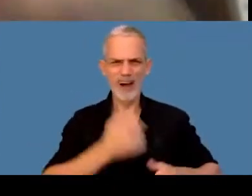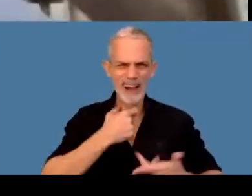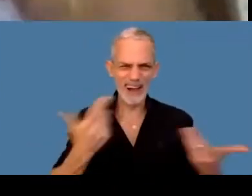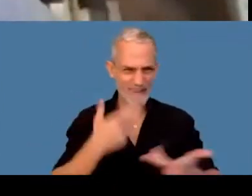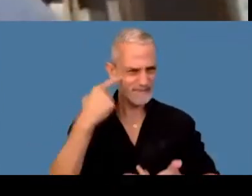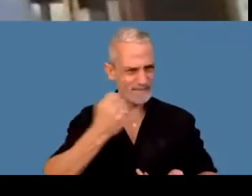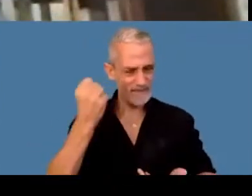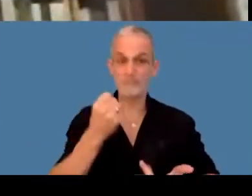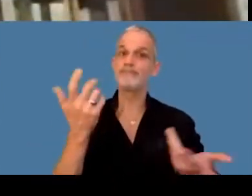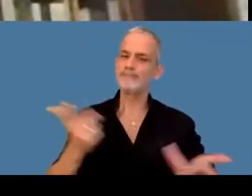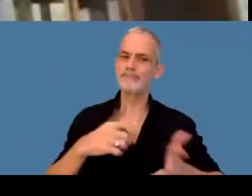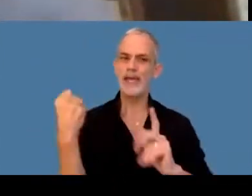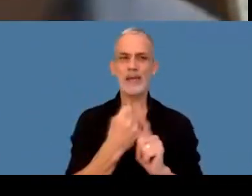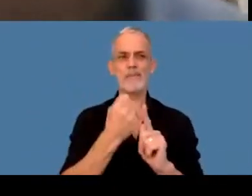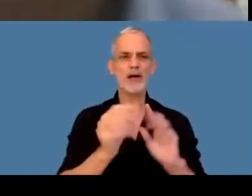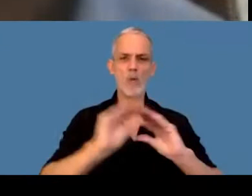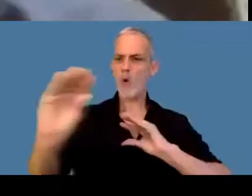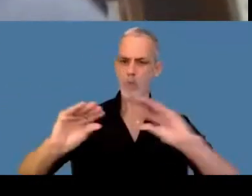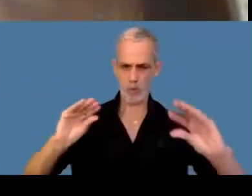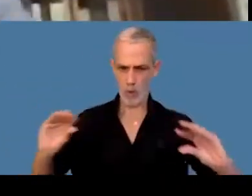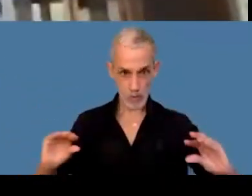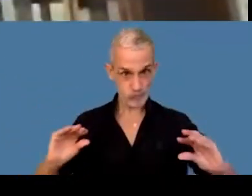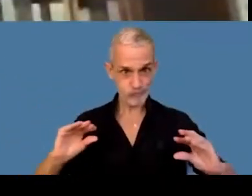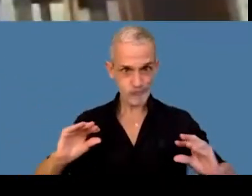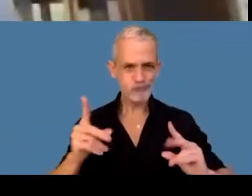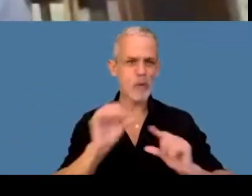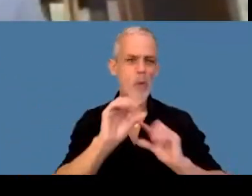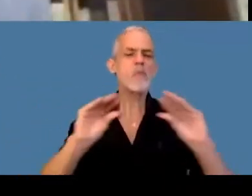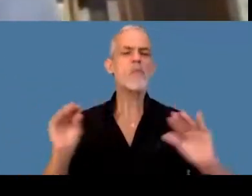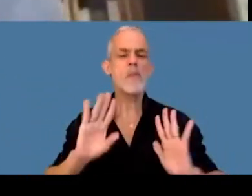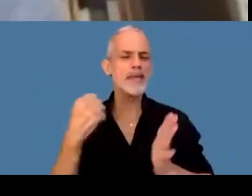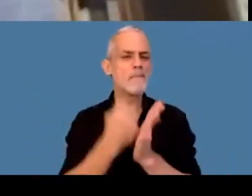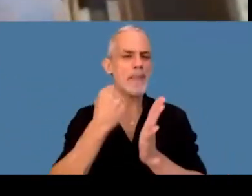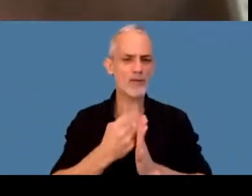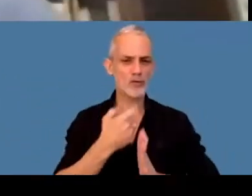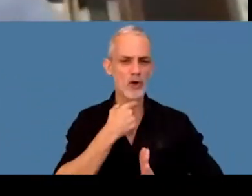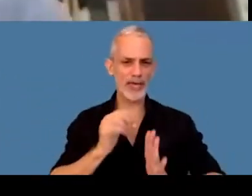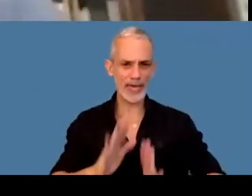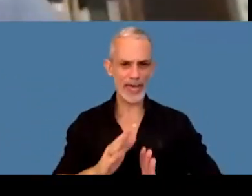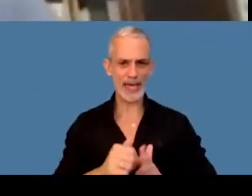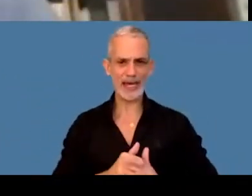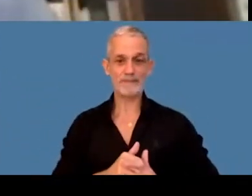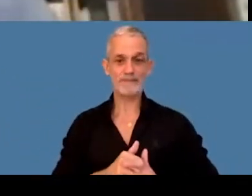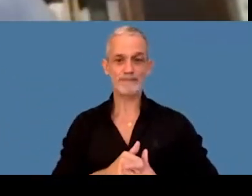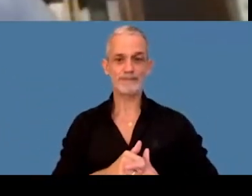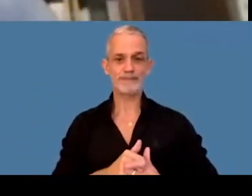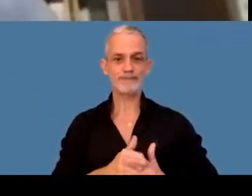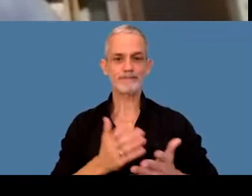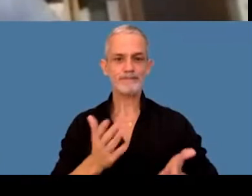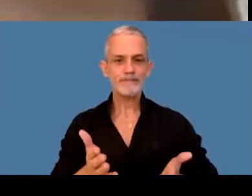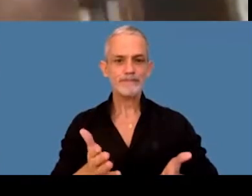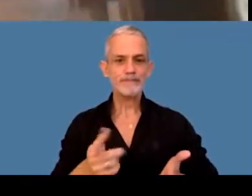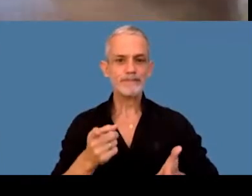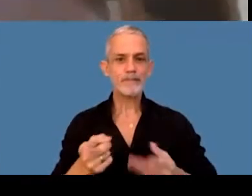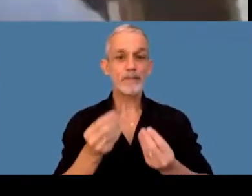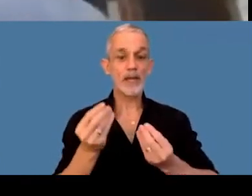impacto distributivo. ¿Y por qué un impacto distributivo? Un impacto distributivo que tiene que ver con muchas de las cuestiones que venimos hablando.